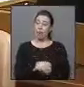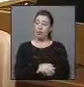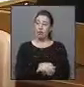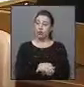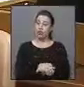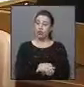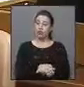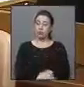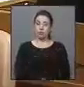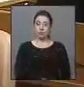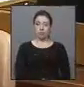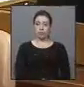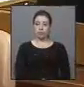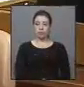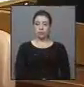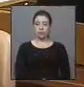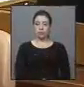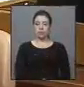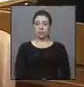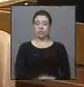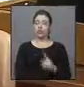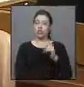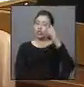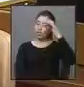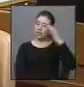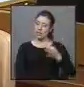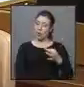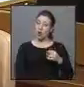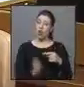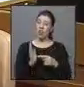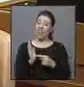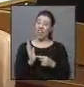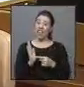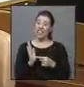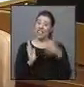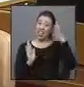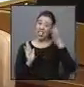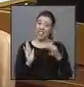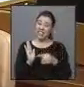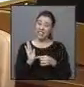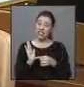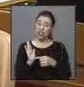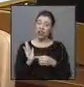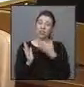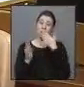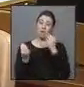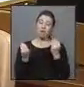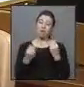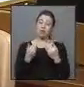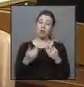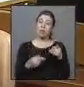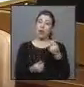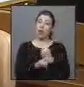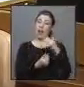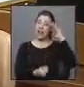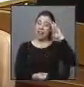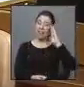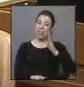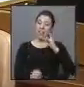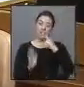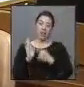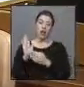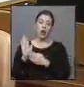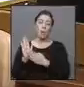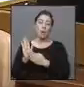por este gesto. No tengo la certeza del éxito de esta medida. Pero veremos. ¿Será Carabineros quien deberá